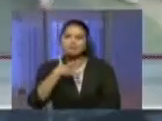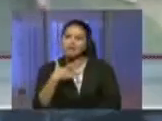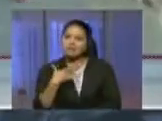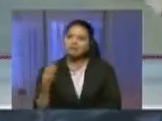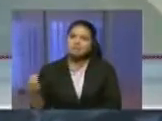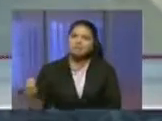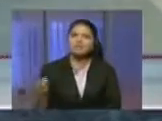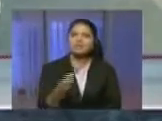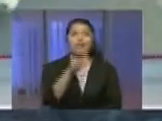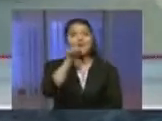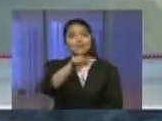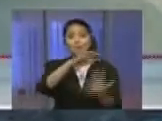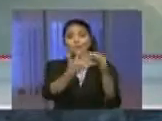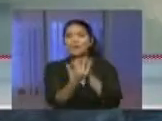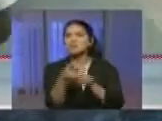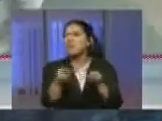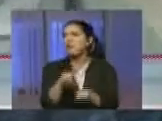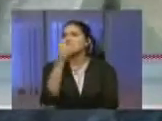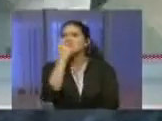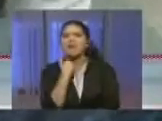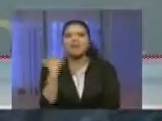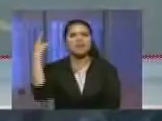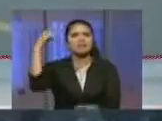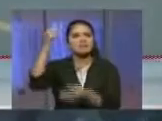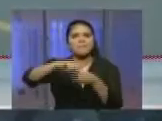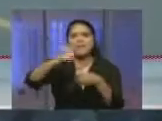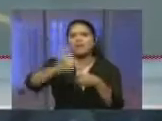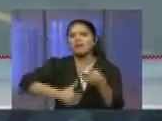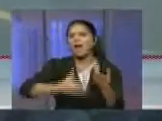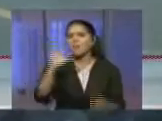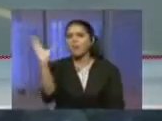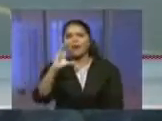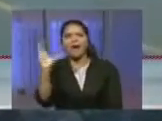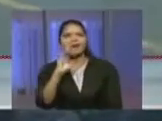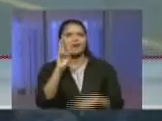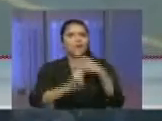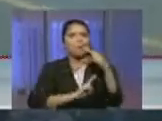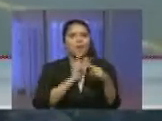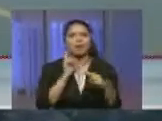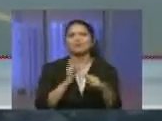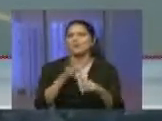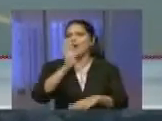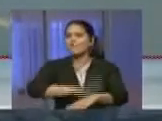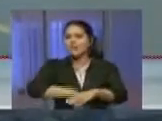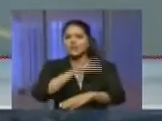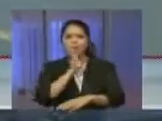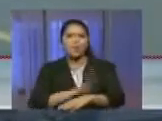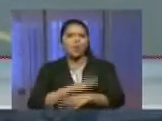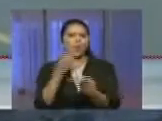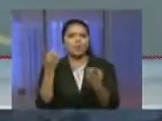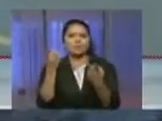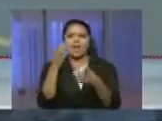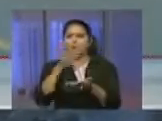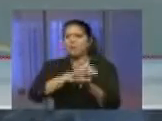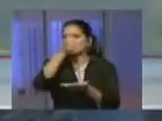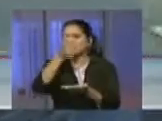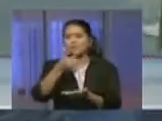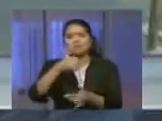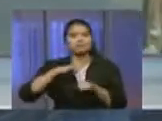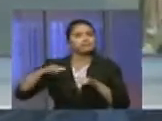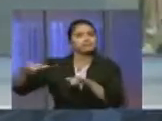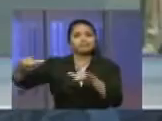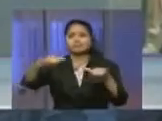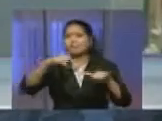estamos en un barrio de valencia de Maracaibo de Caracas de Puerto DEA cruz de Barcelona de tord somos el mismo